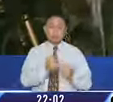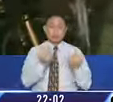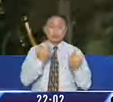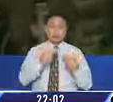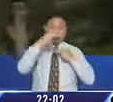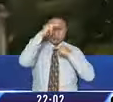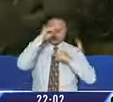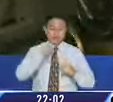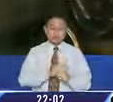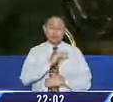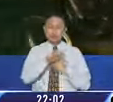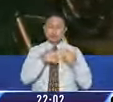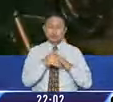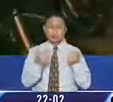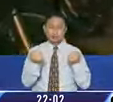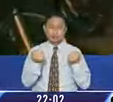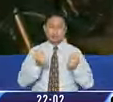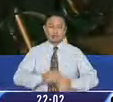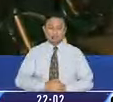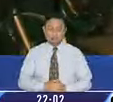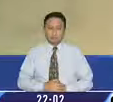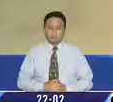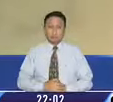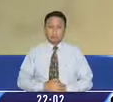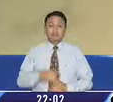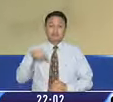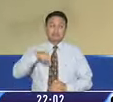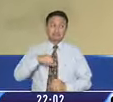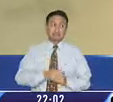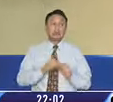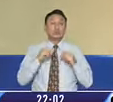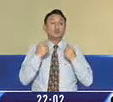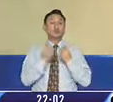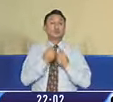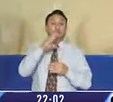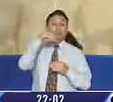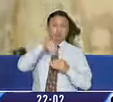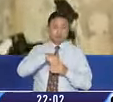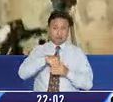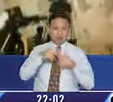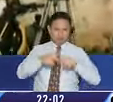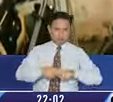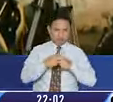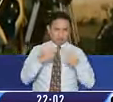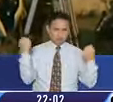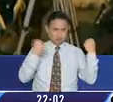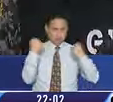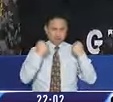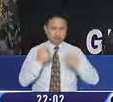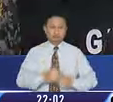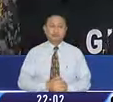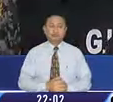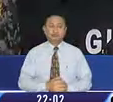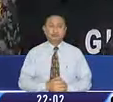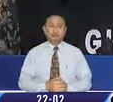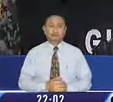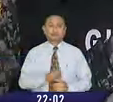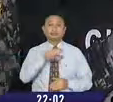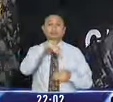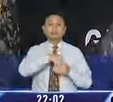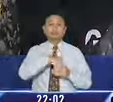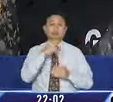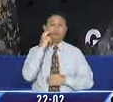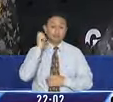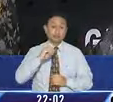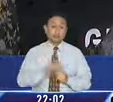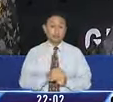confirmó que ya todo estaba controlado. Existe el rumor que bandas criminales fueron las que iniciaron los hechos violentos. Controlado dentro de lo que son los